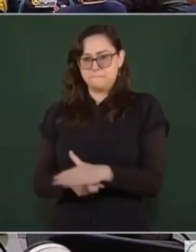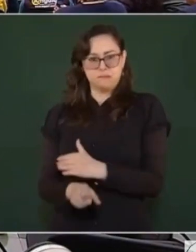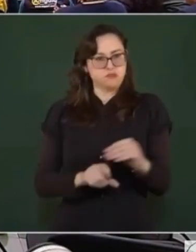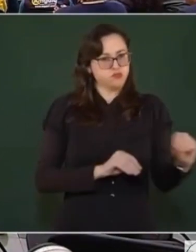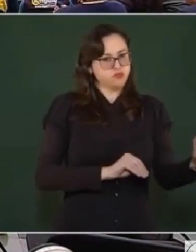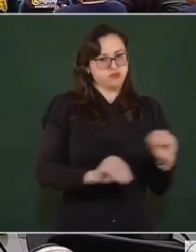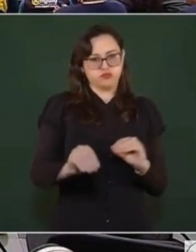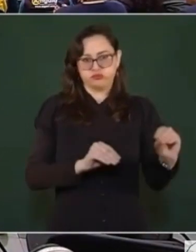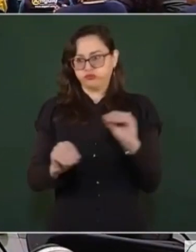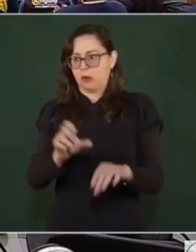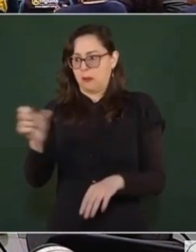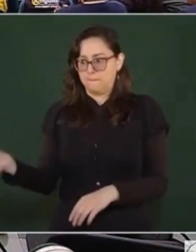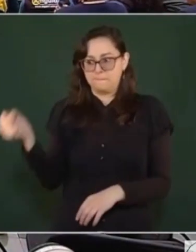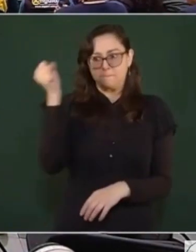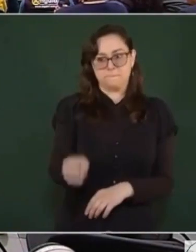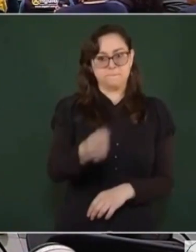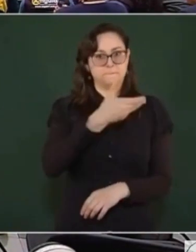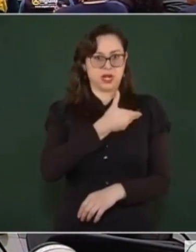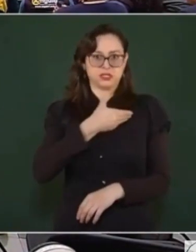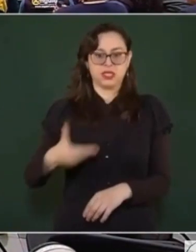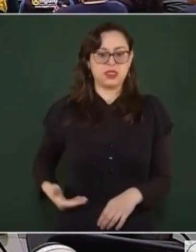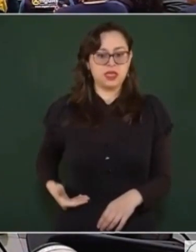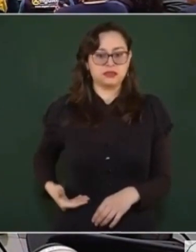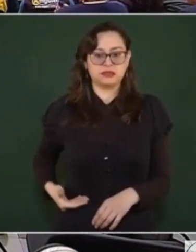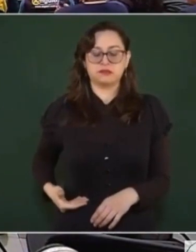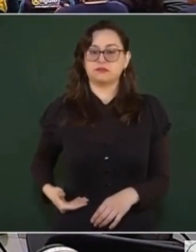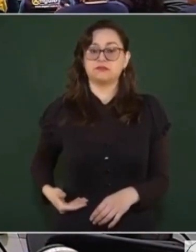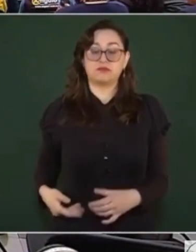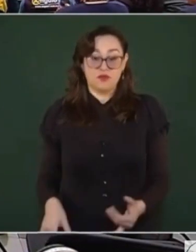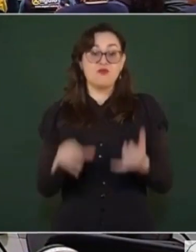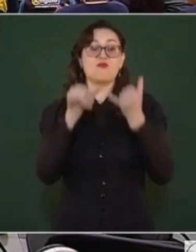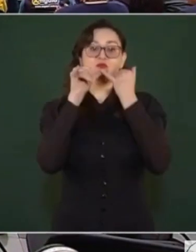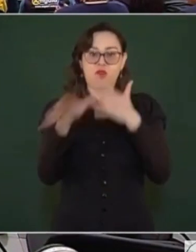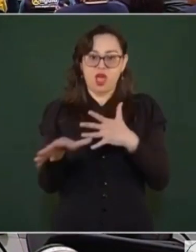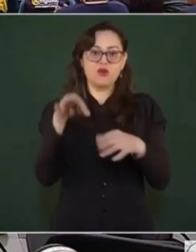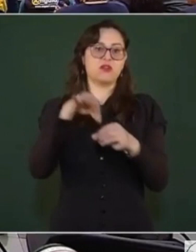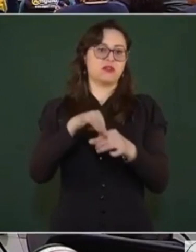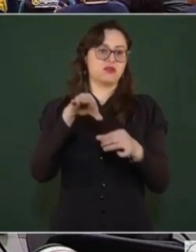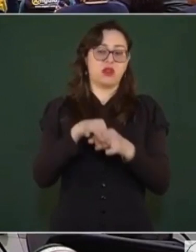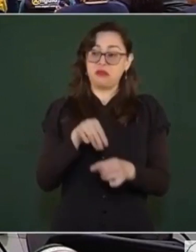Él no ganó la elección. Hubo un fraude